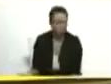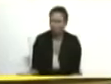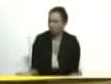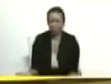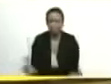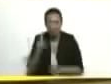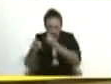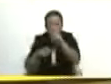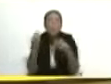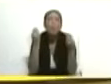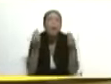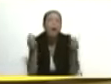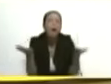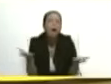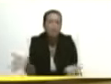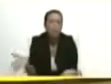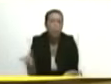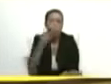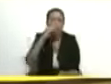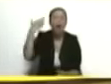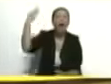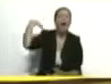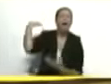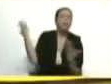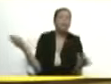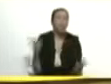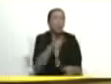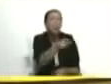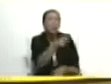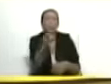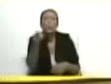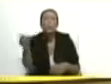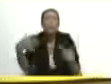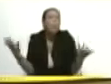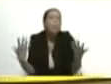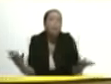¿Ah? ¿Cuándo? Pedro Carreño, Rodríguez Cabello,